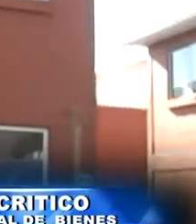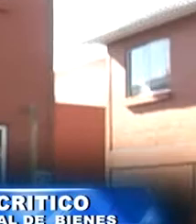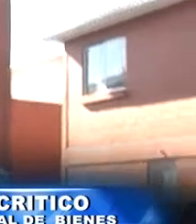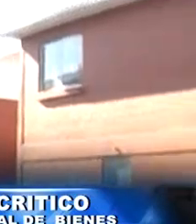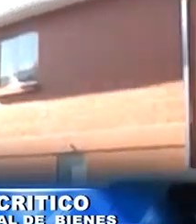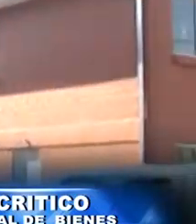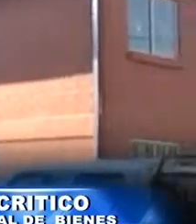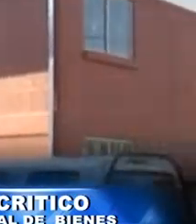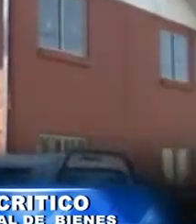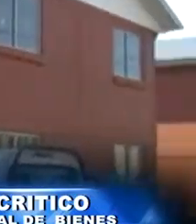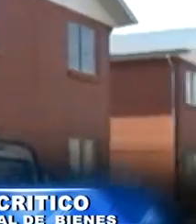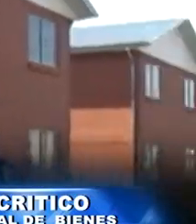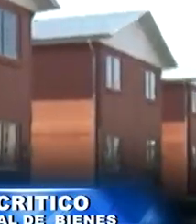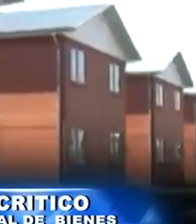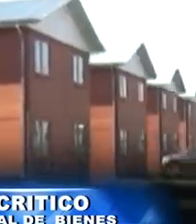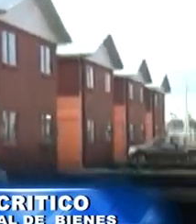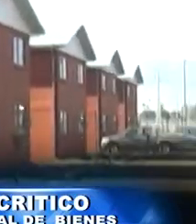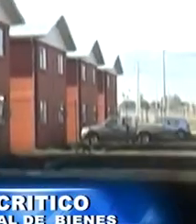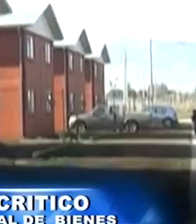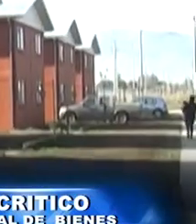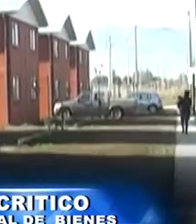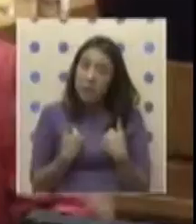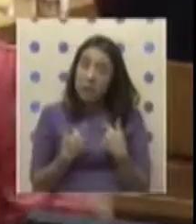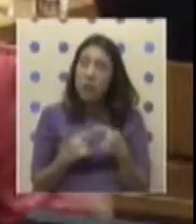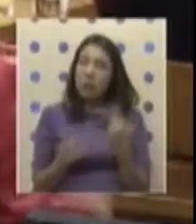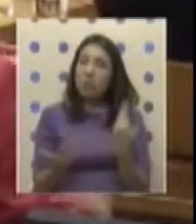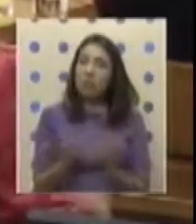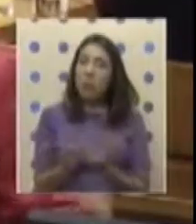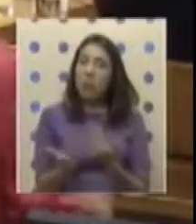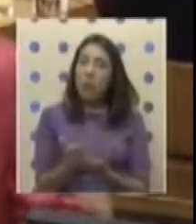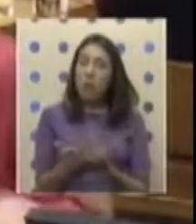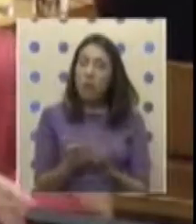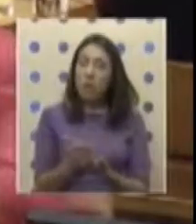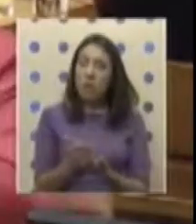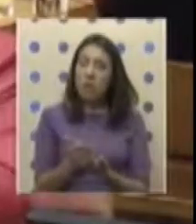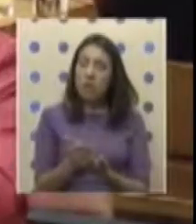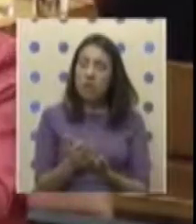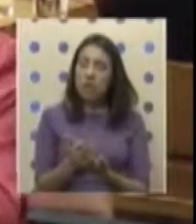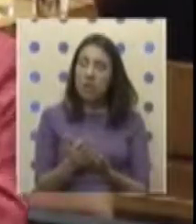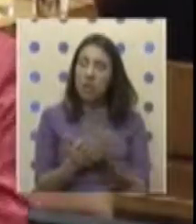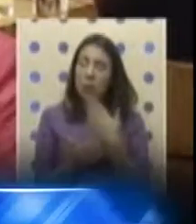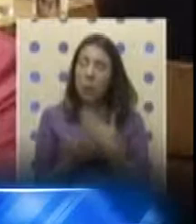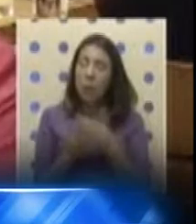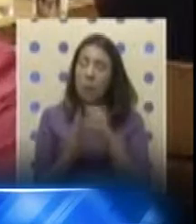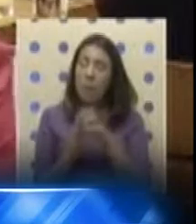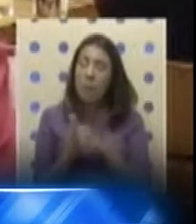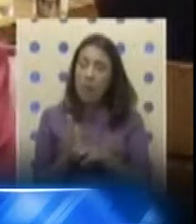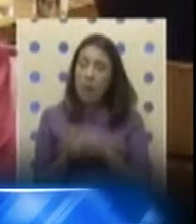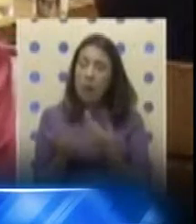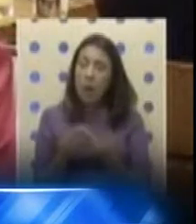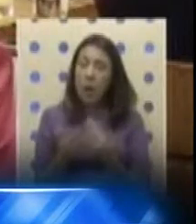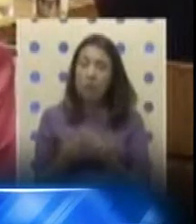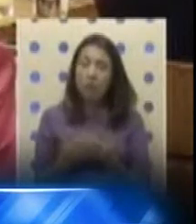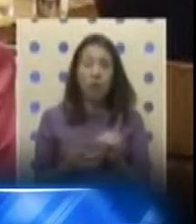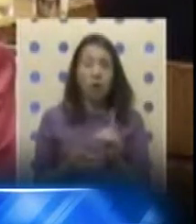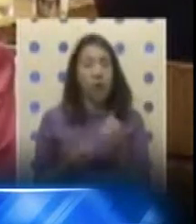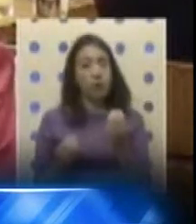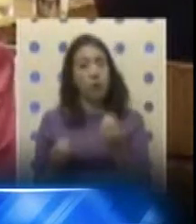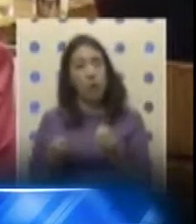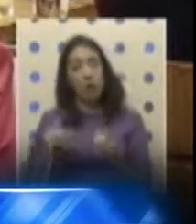se mostró crítica respecto de la decisión adoptada. Cuando los proyectos son oportunistas no son buenos ni